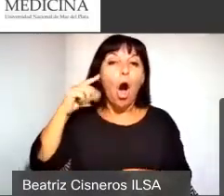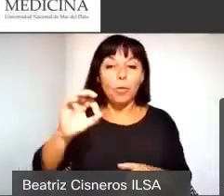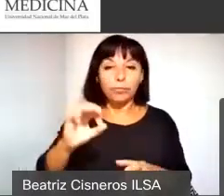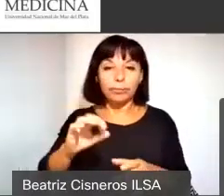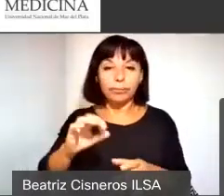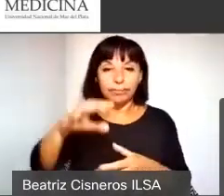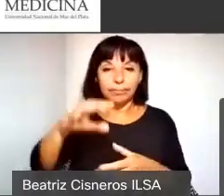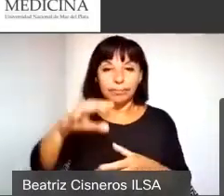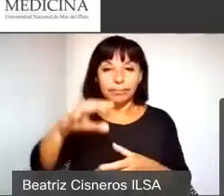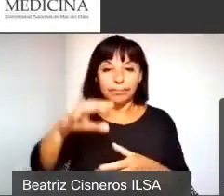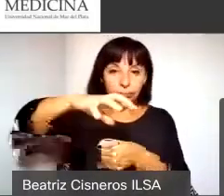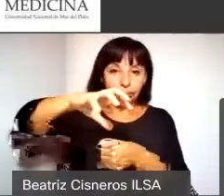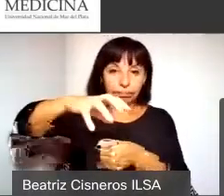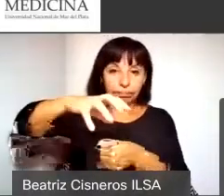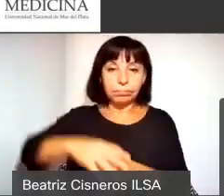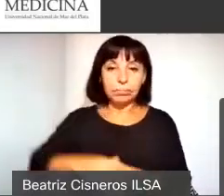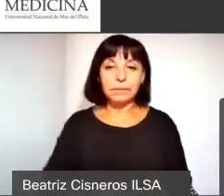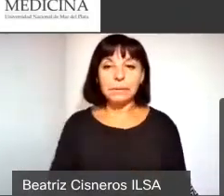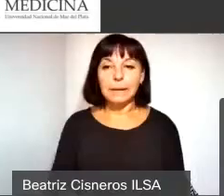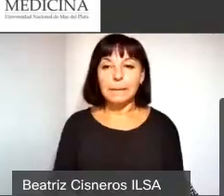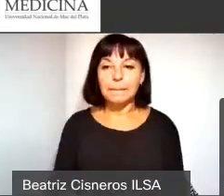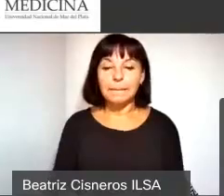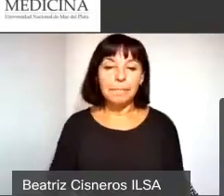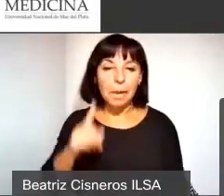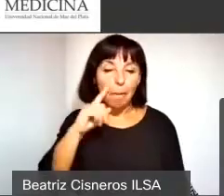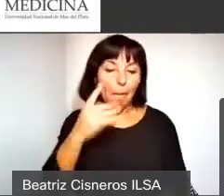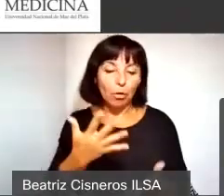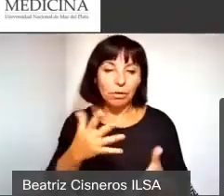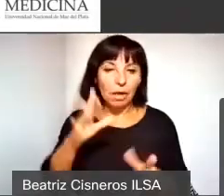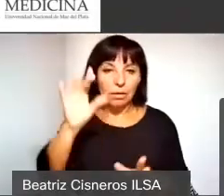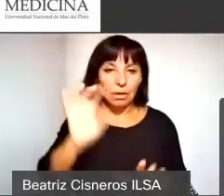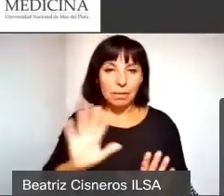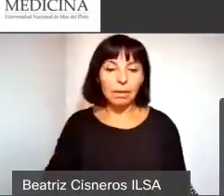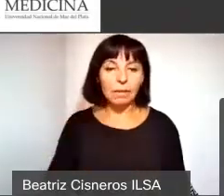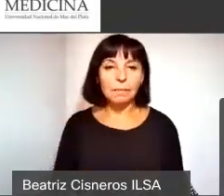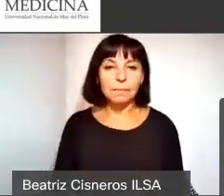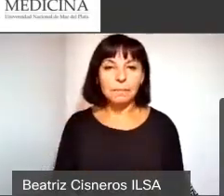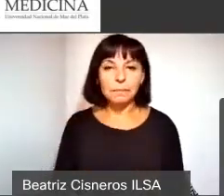¿Mm? No más que esto, mostrar cuáles son los reinos.